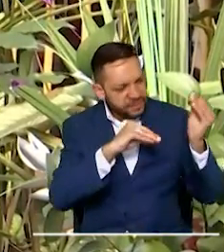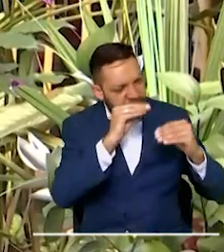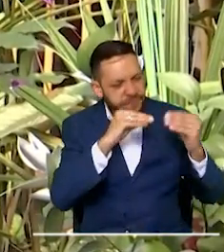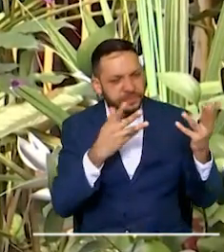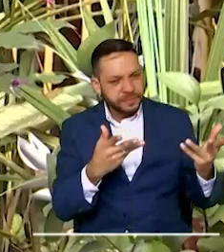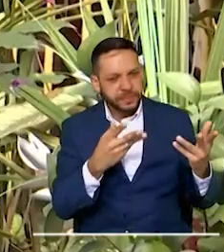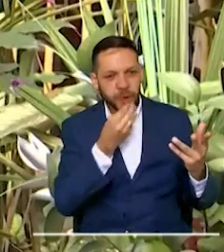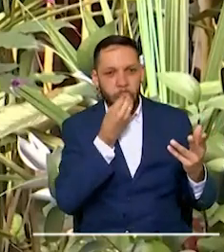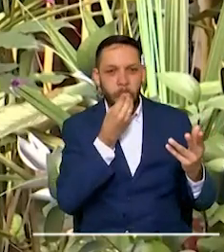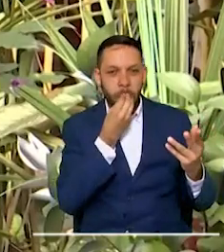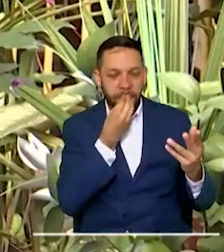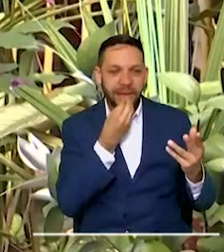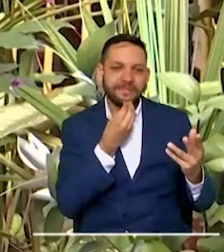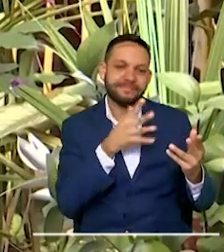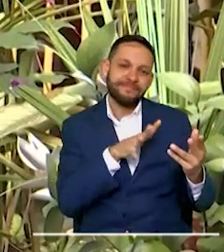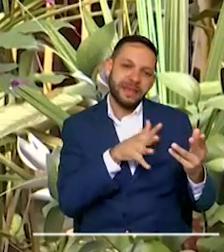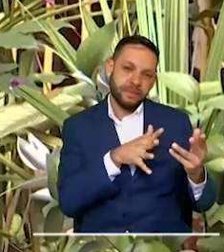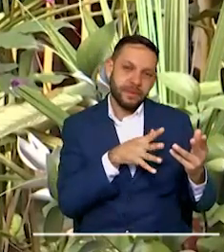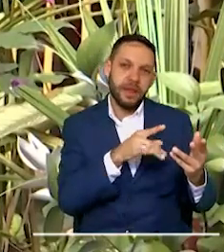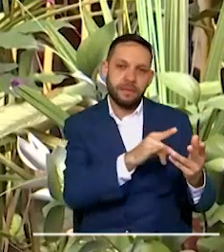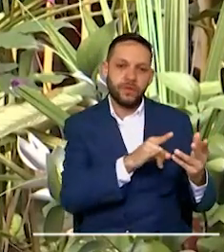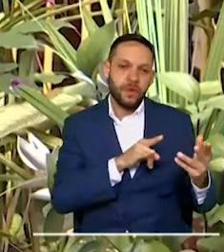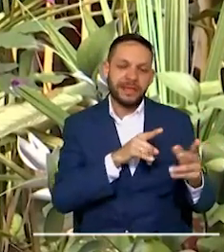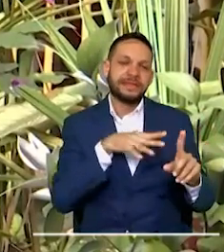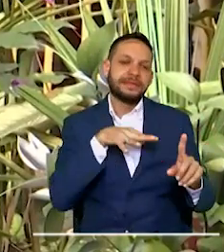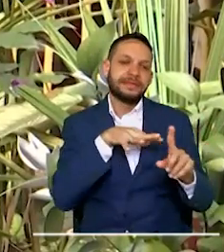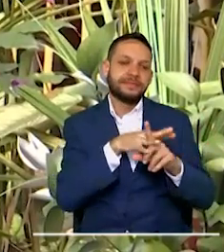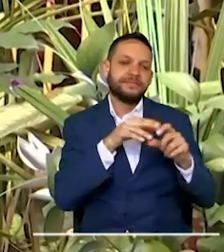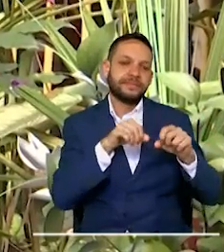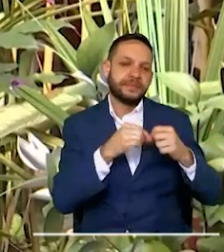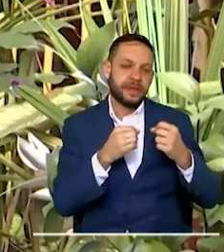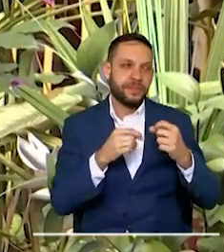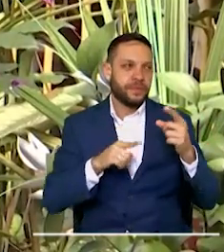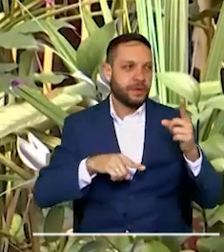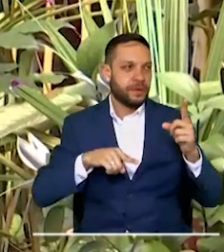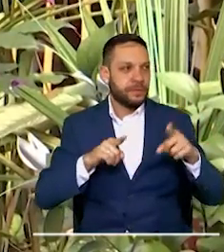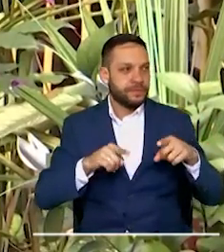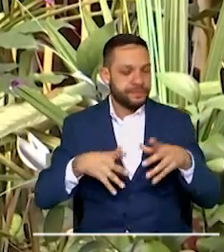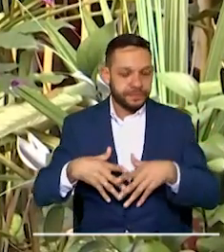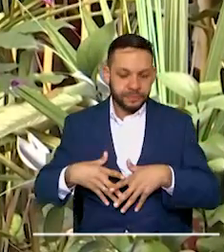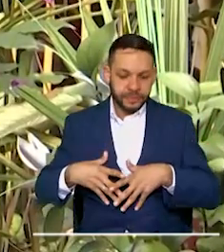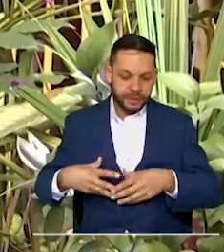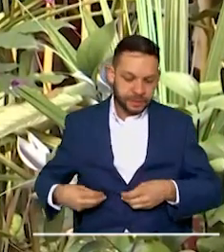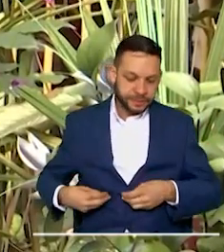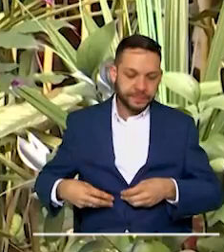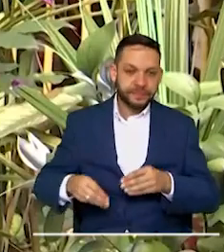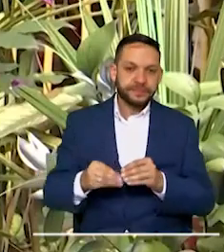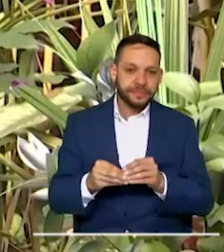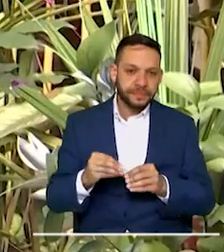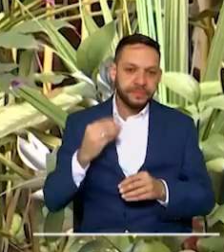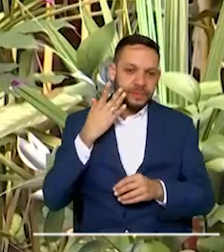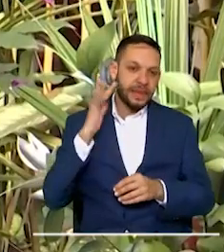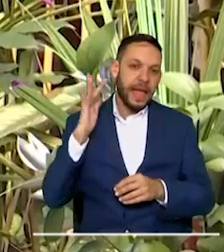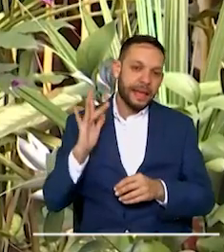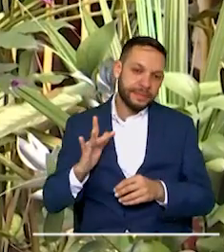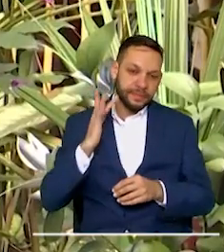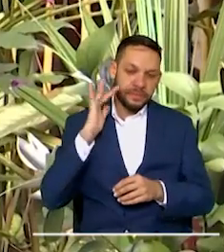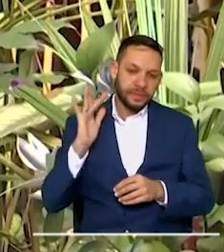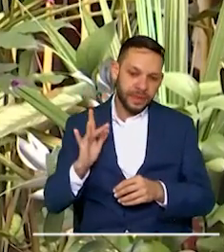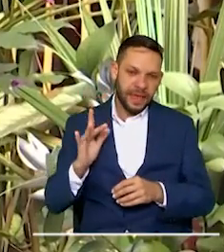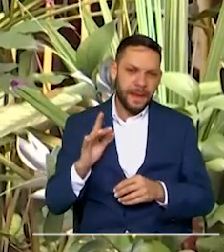de alimentarnos. Entonces comenzamos a ver hígados que van acumulando grasa. Esos son los primeros estadios